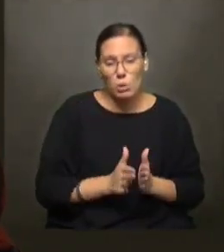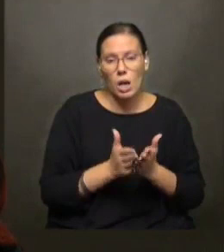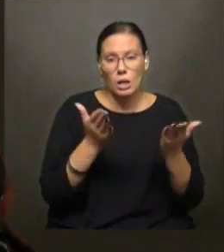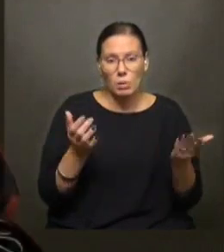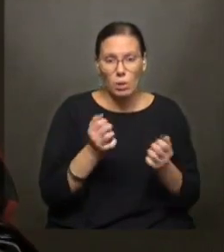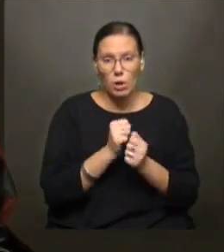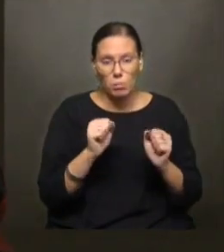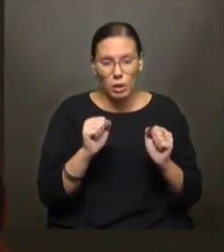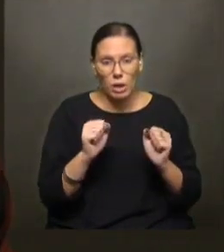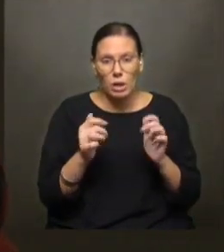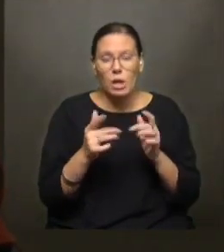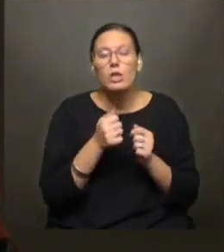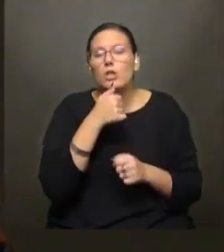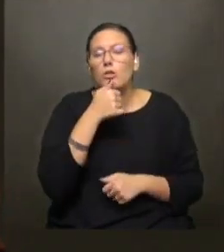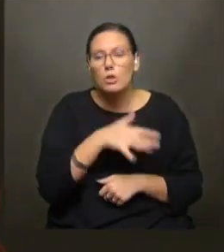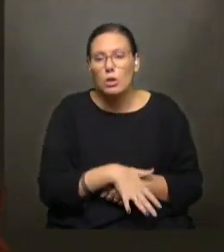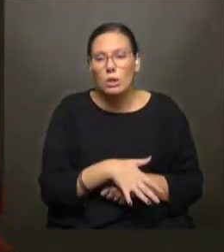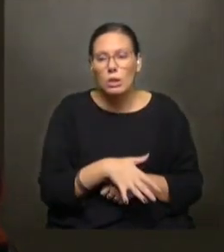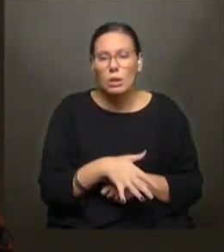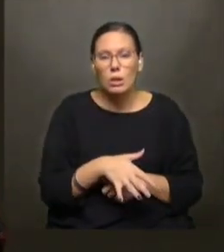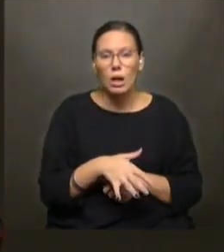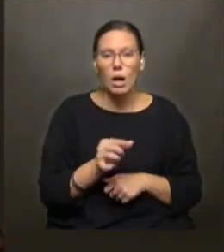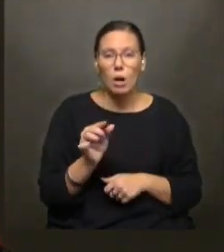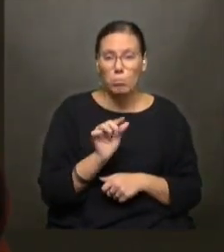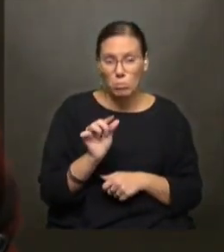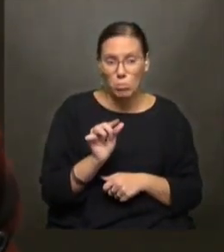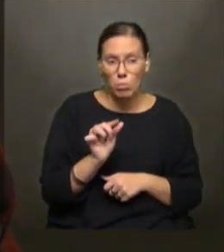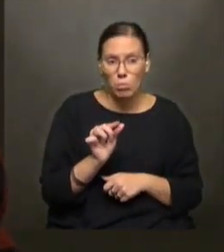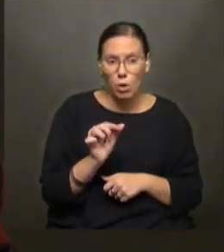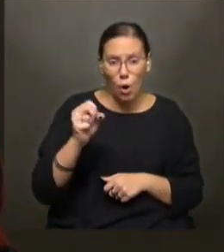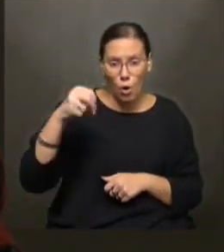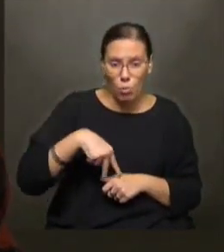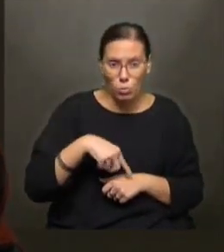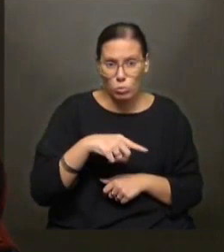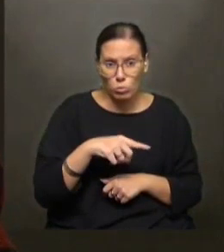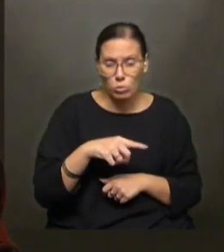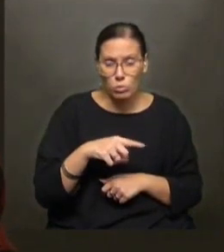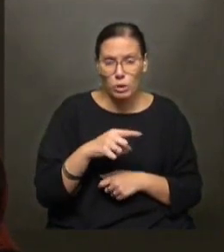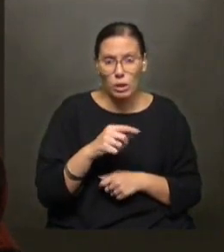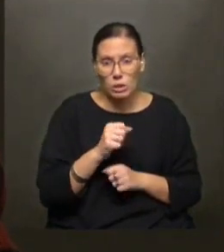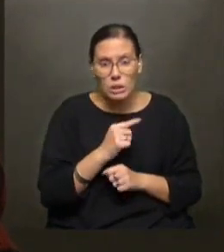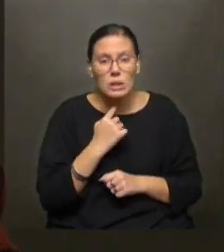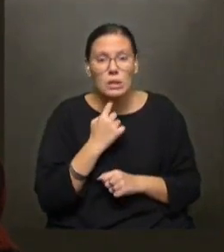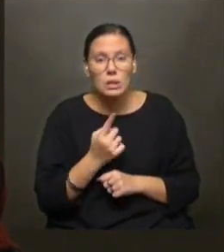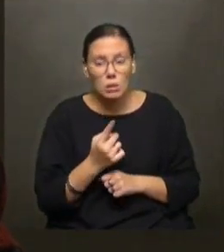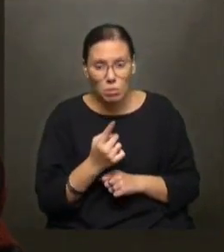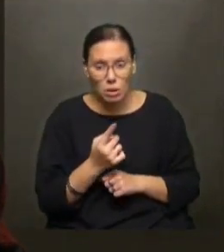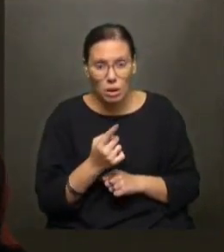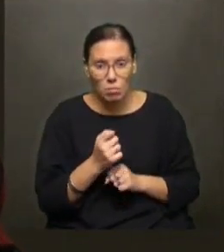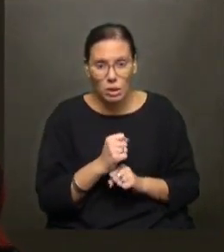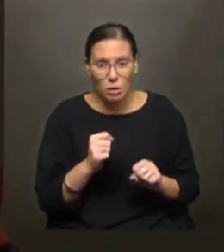de acercarse a una historia que es la verdad que es bastante poco usual en nuestro medio y bueno si puede servir como una punta para